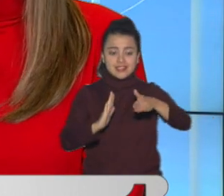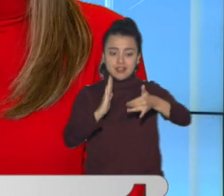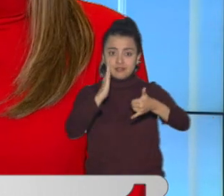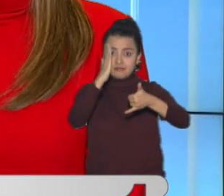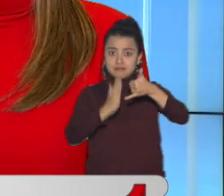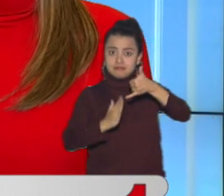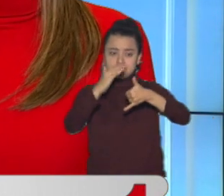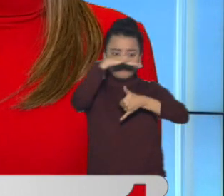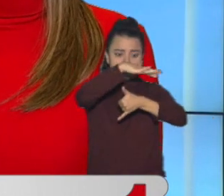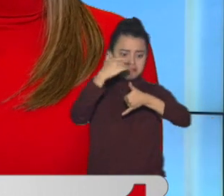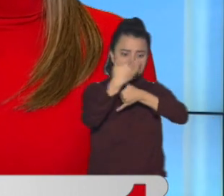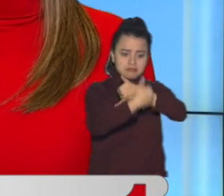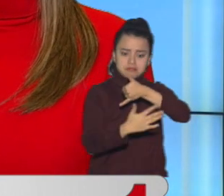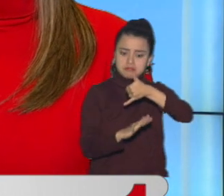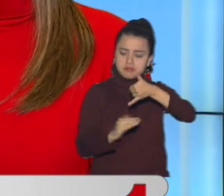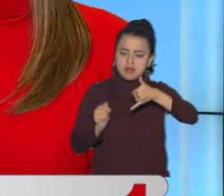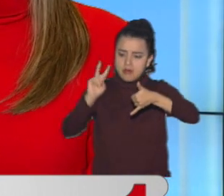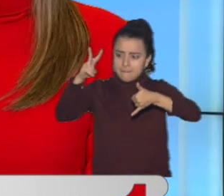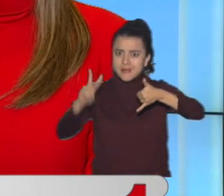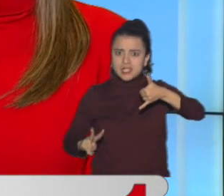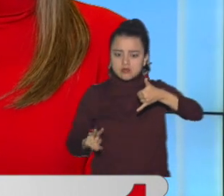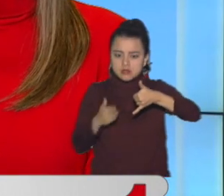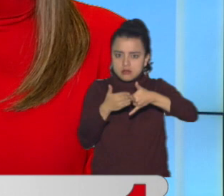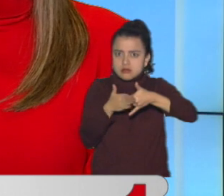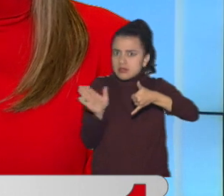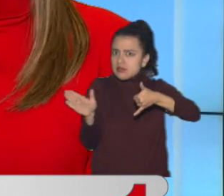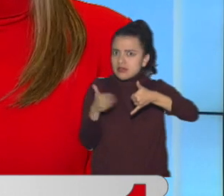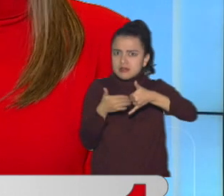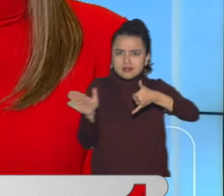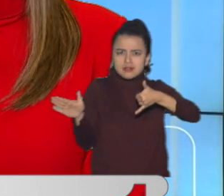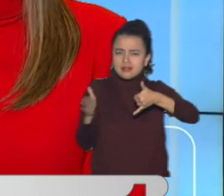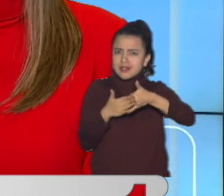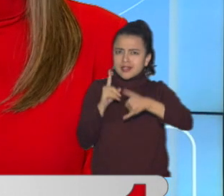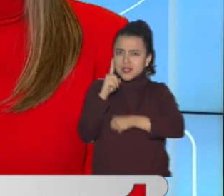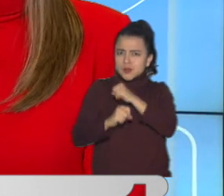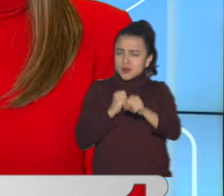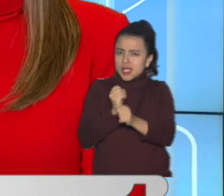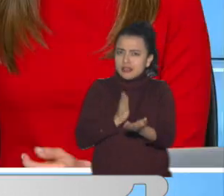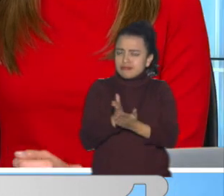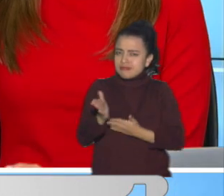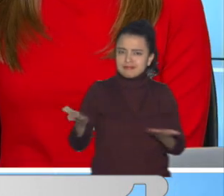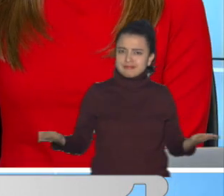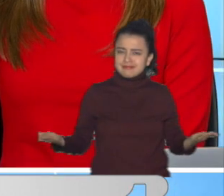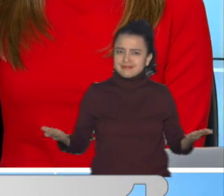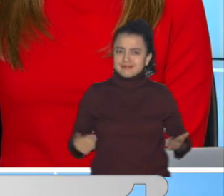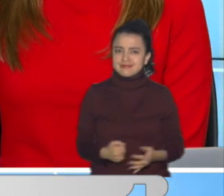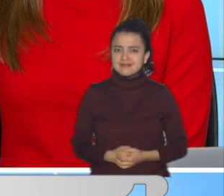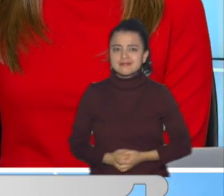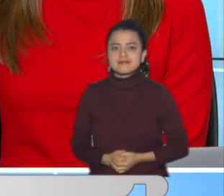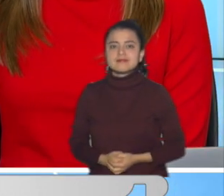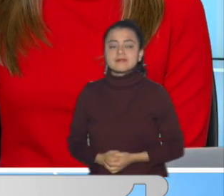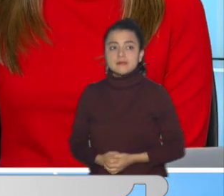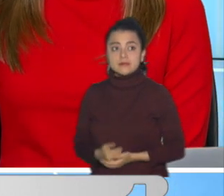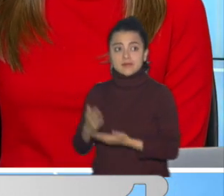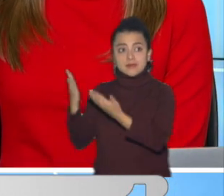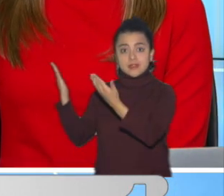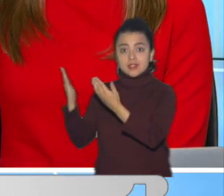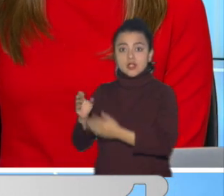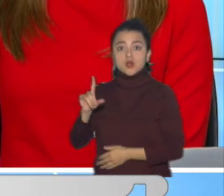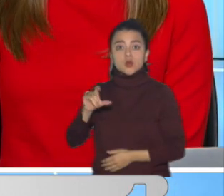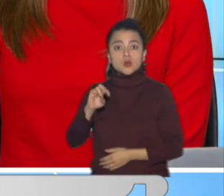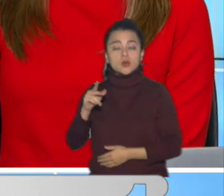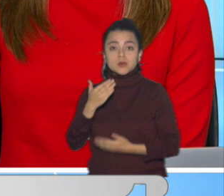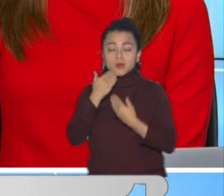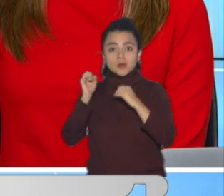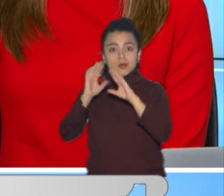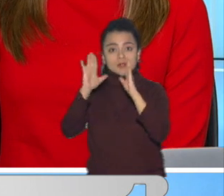hace un año, a pesar de que solo funciona en horarios restringidos para el paso peatonal. Luisa Fernández está con el gerente de Fronteras. Luisa,